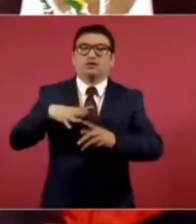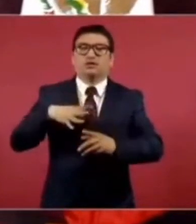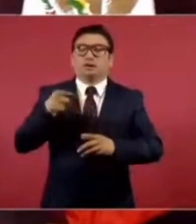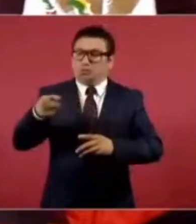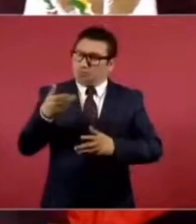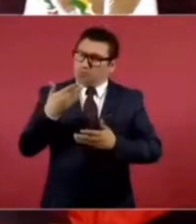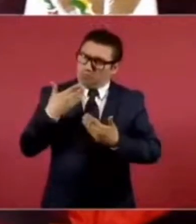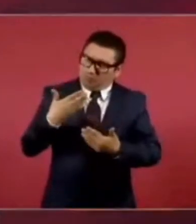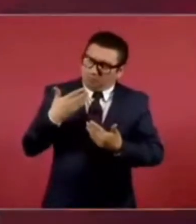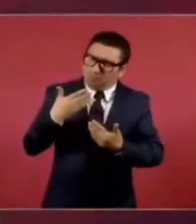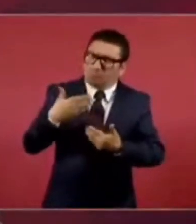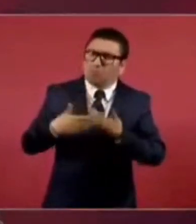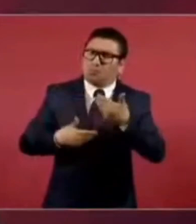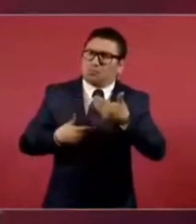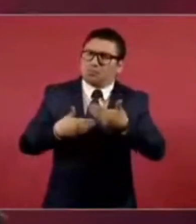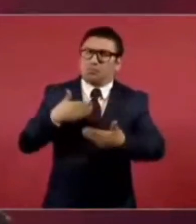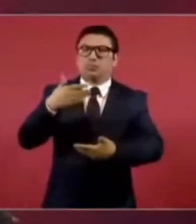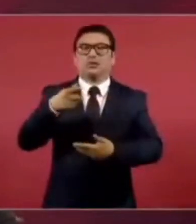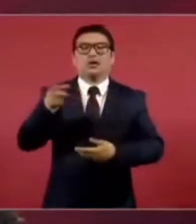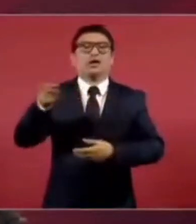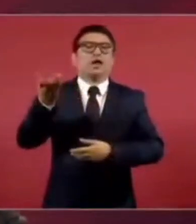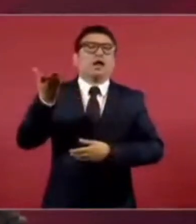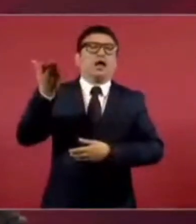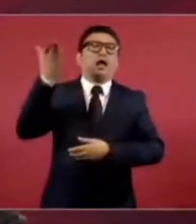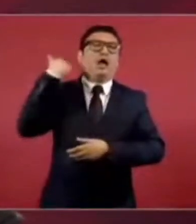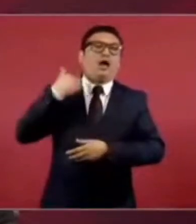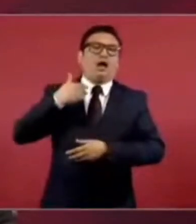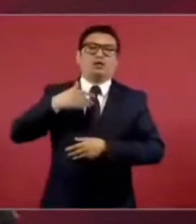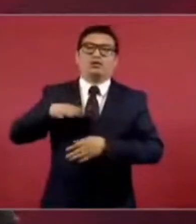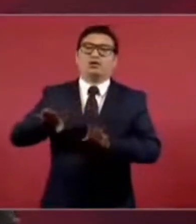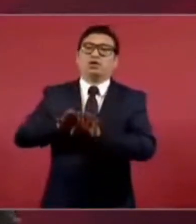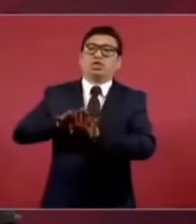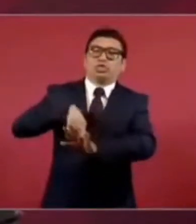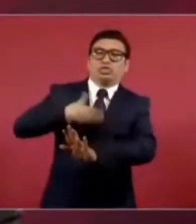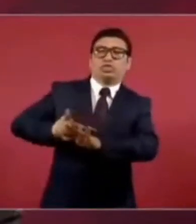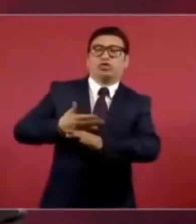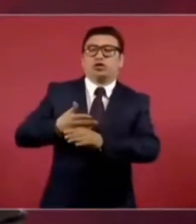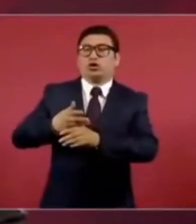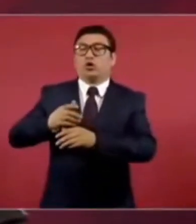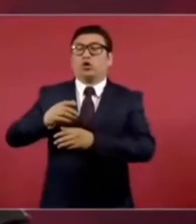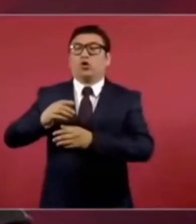que padeció de represión, de cárcel,